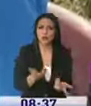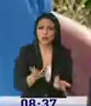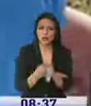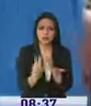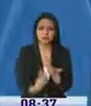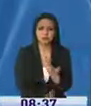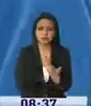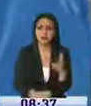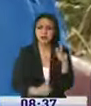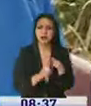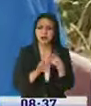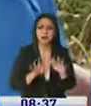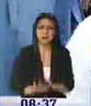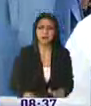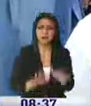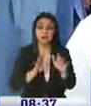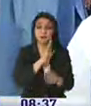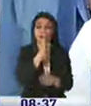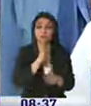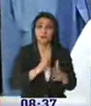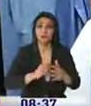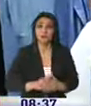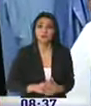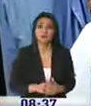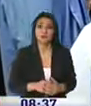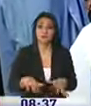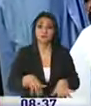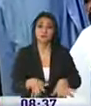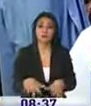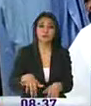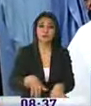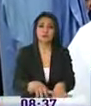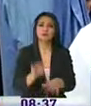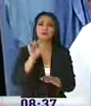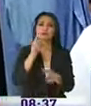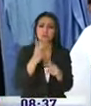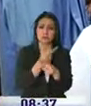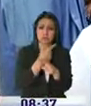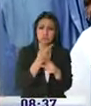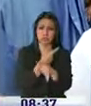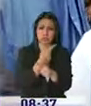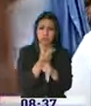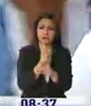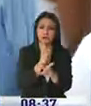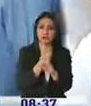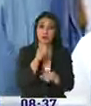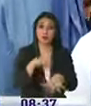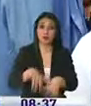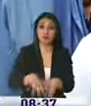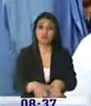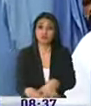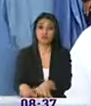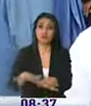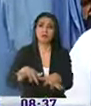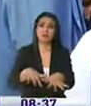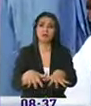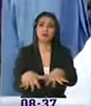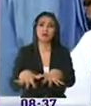que la desgracia llegaría. Son ríos algo peligrosos porque, aunque sus aguas no son correntosas, pero igual